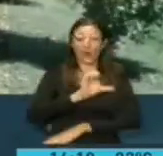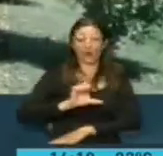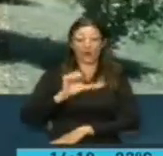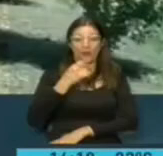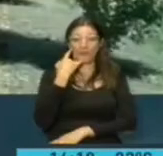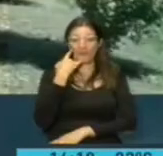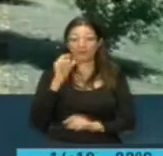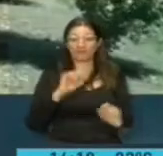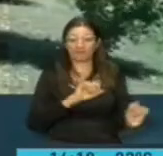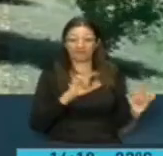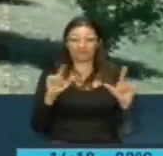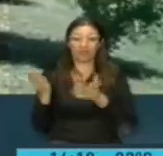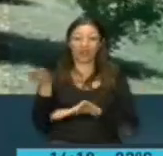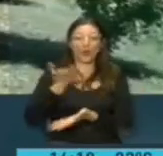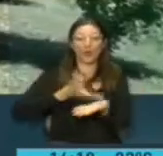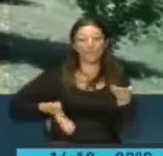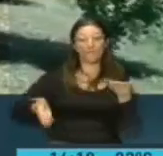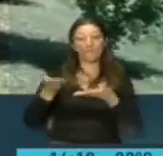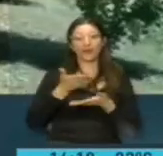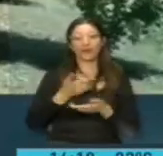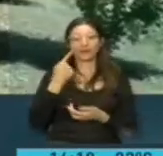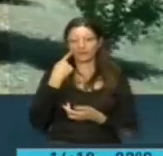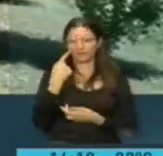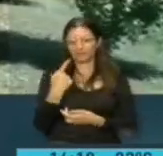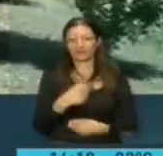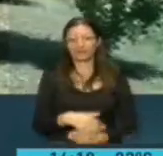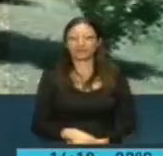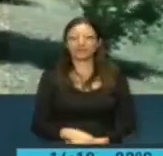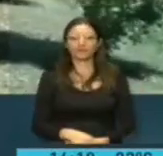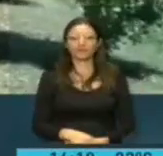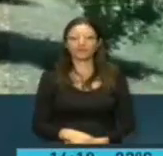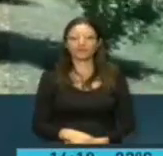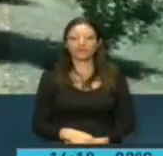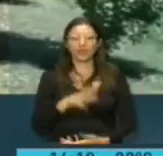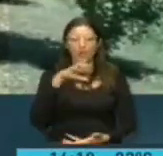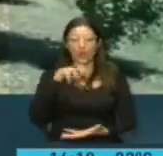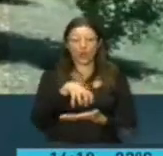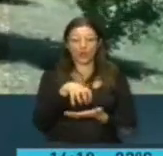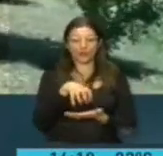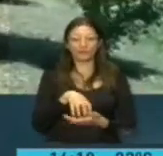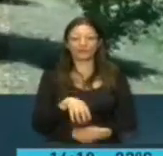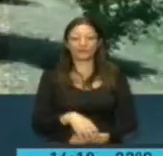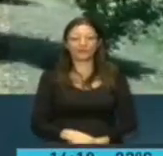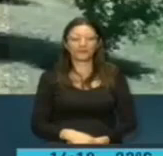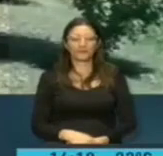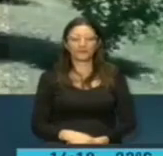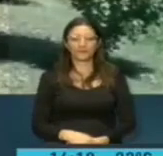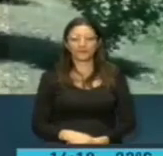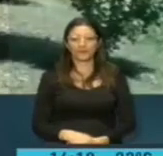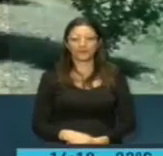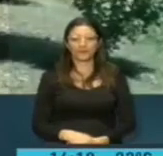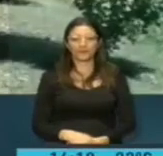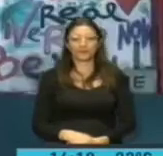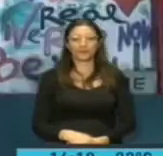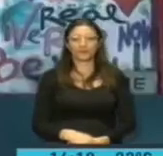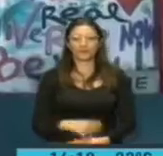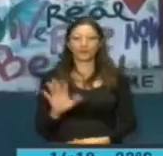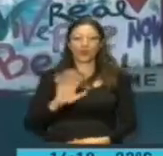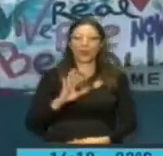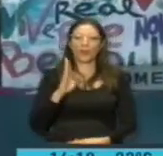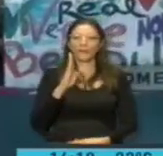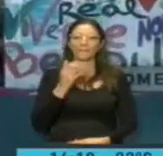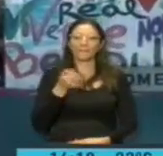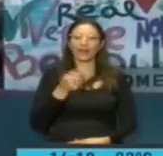a compartir este informe al que pudimos acceder allí, en el mismo lugar. ¿Cómo estás, Pato? ¿Y